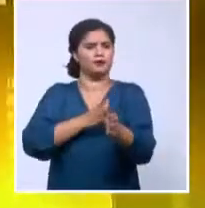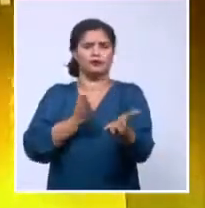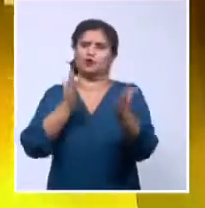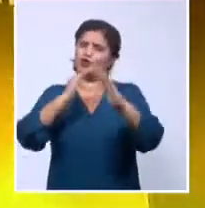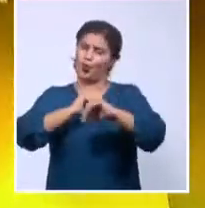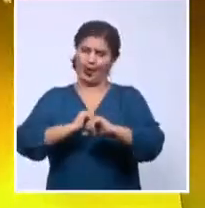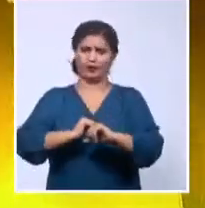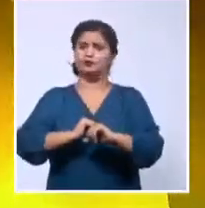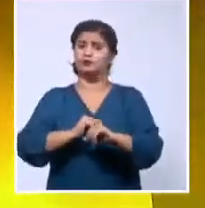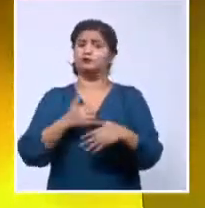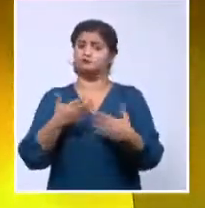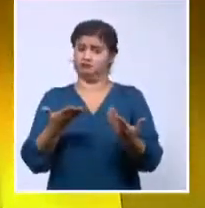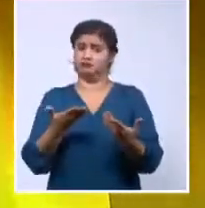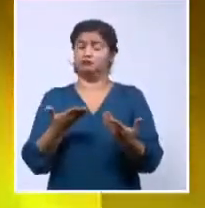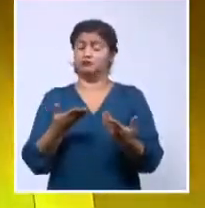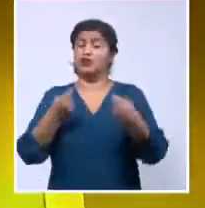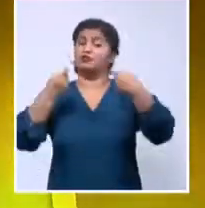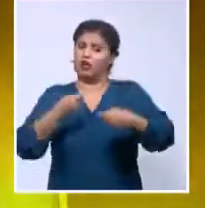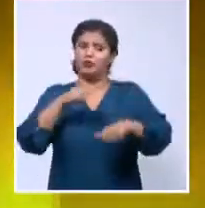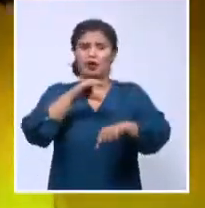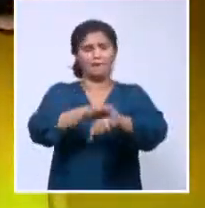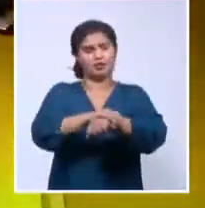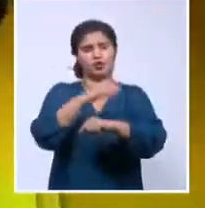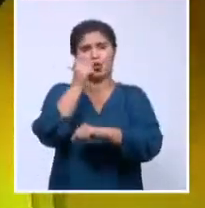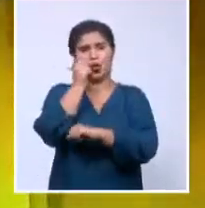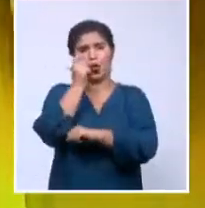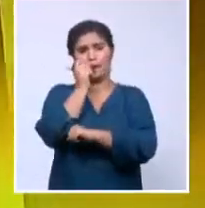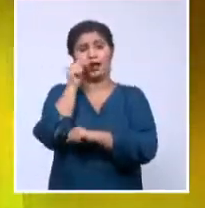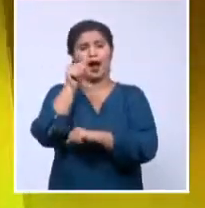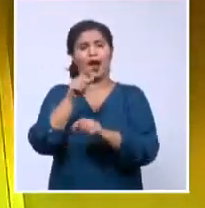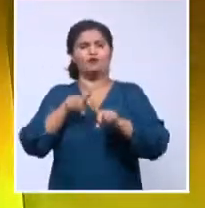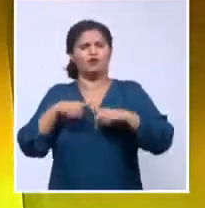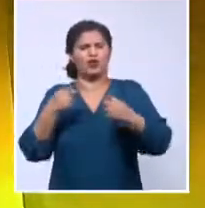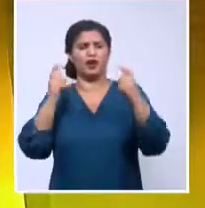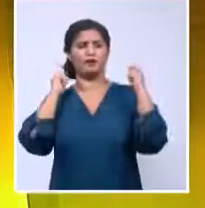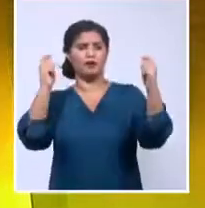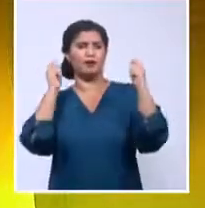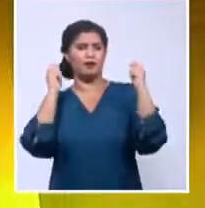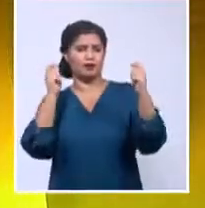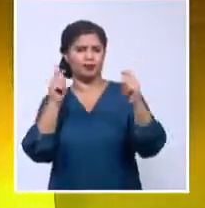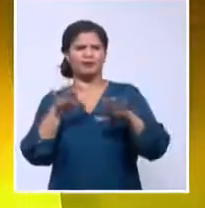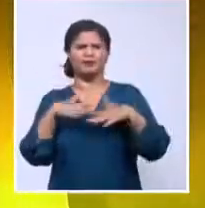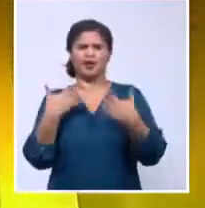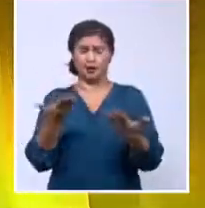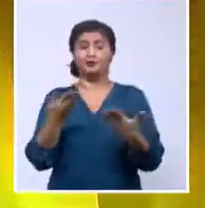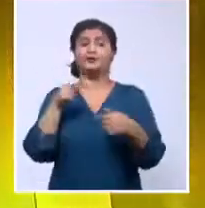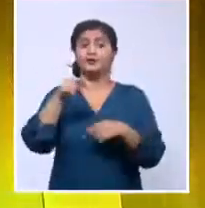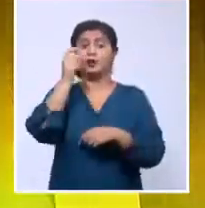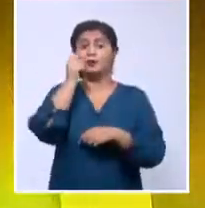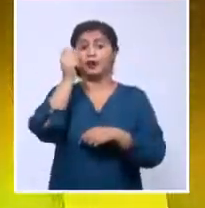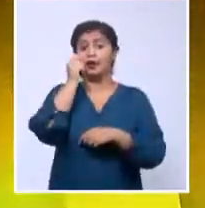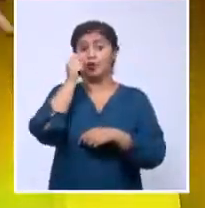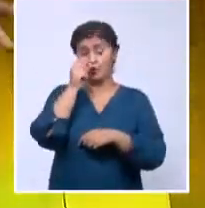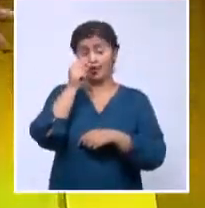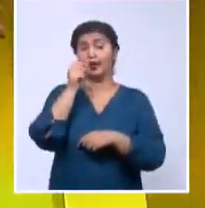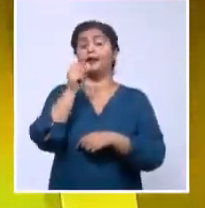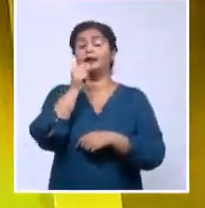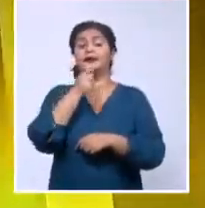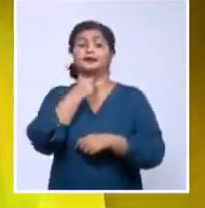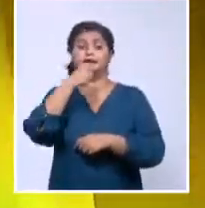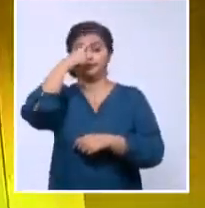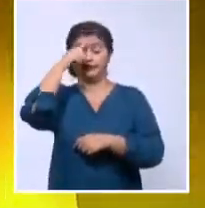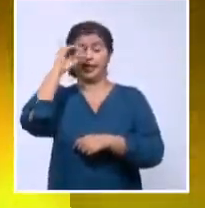Bien, huelga de hambre por Denis, por ese hombre. Comenzó todo un movimiento para lograr, con ese acto heroico de la